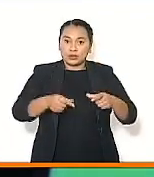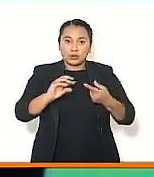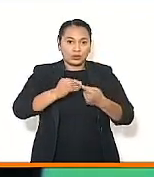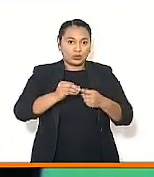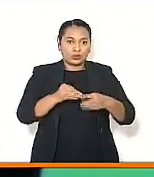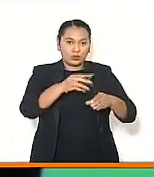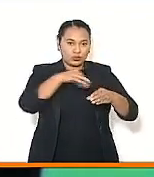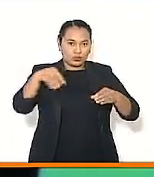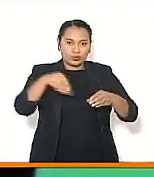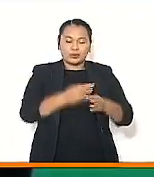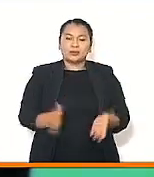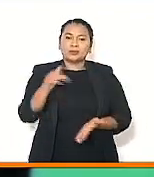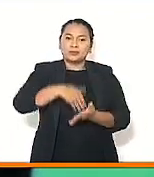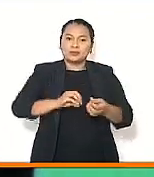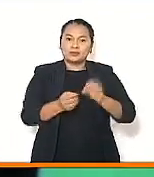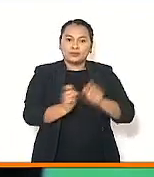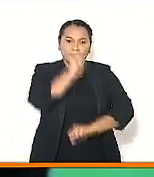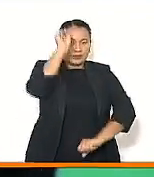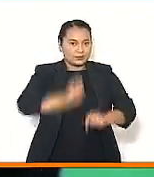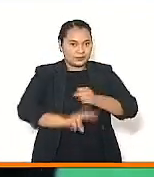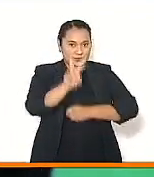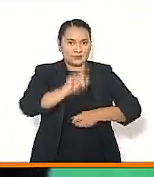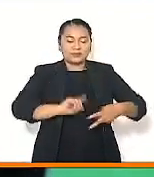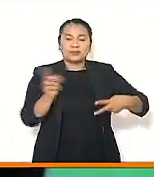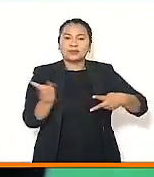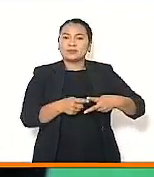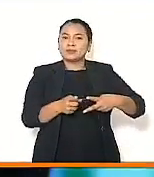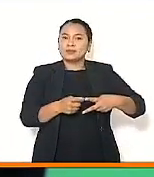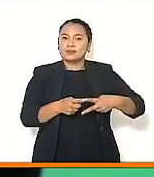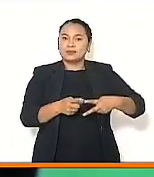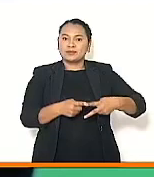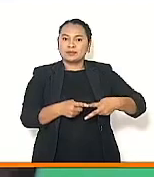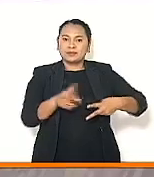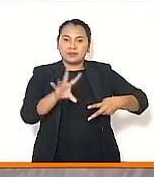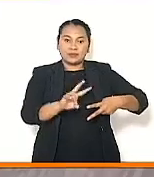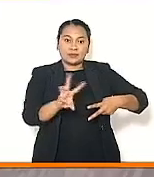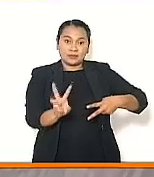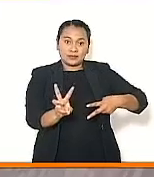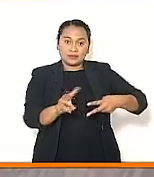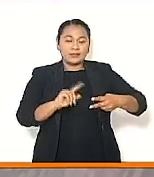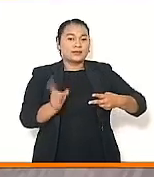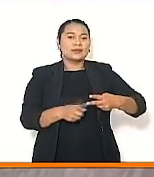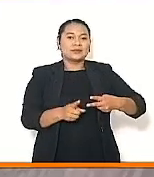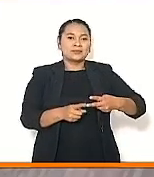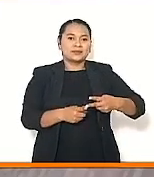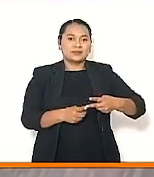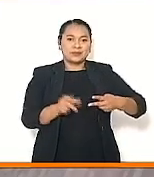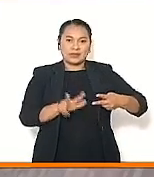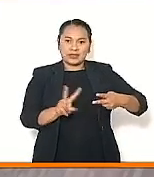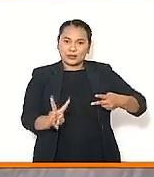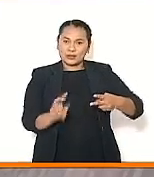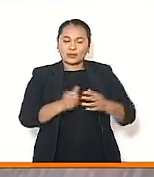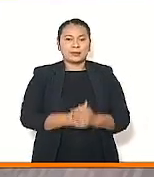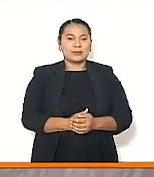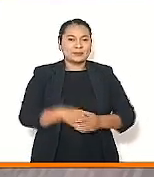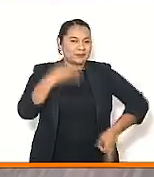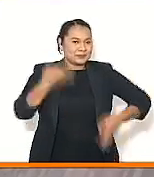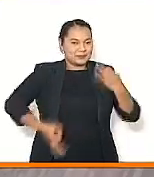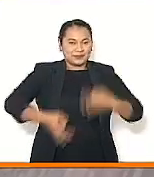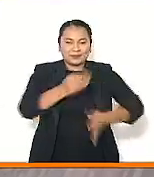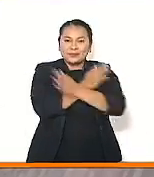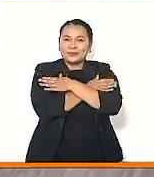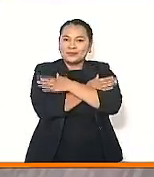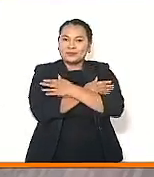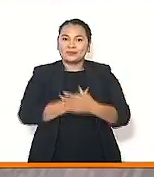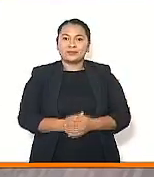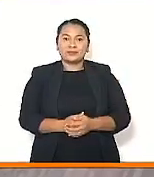te repito los números ganadores para premiados en esta tarde. Posición 1, 76. Posición 2, 32. Muchas